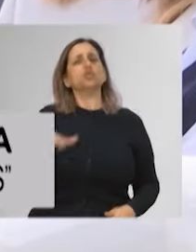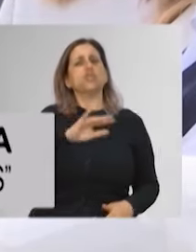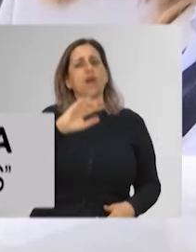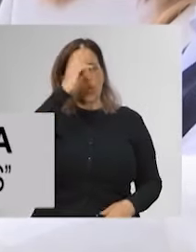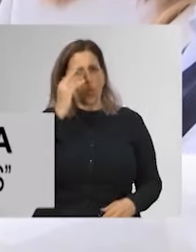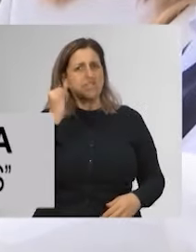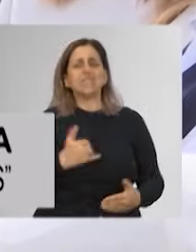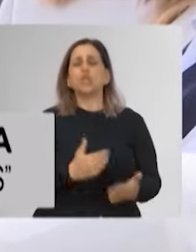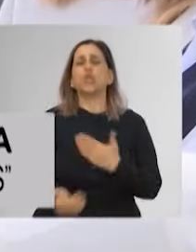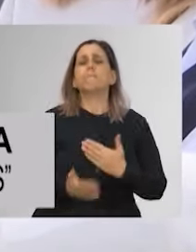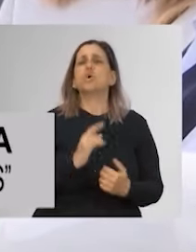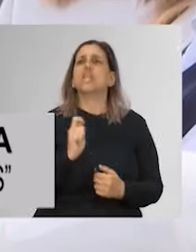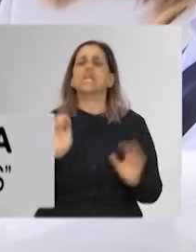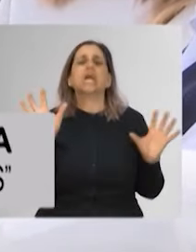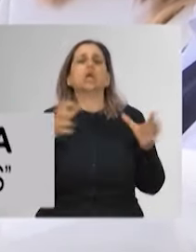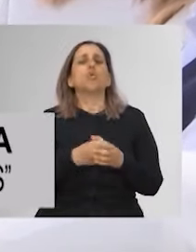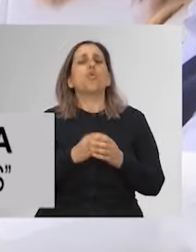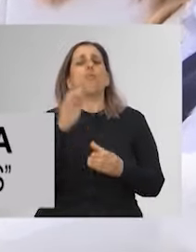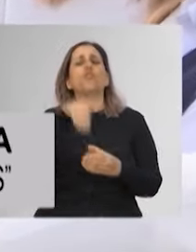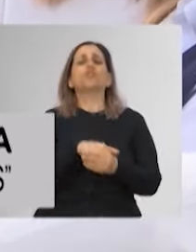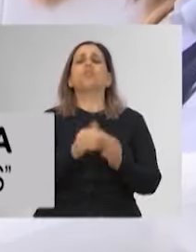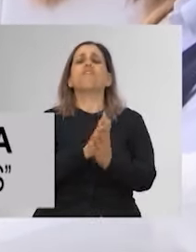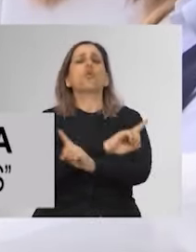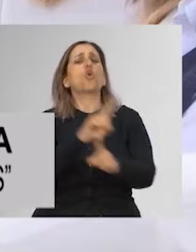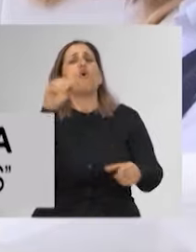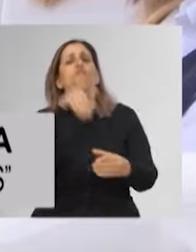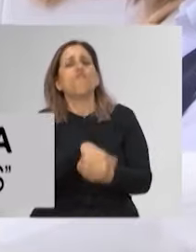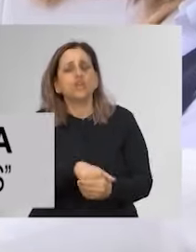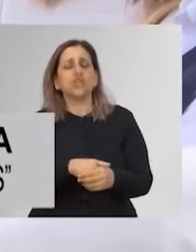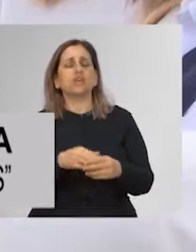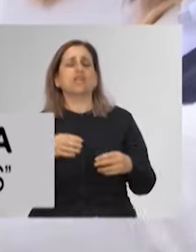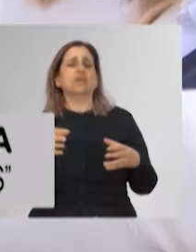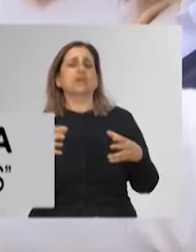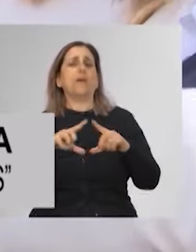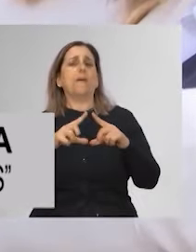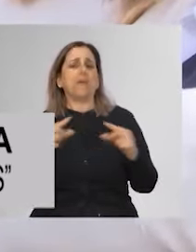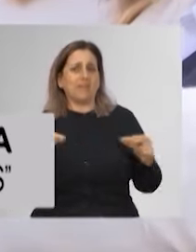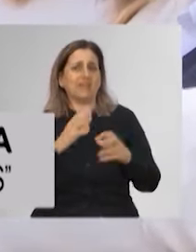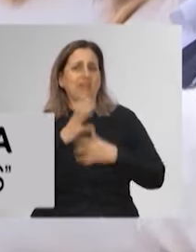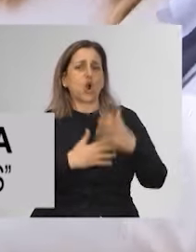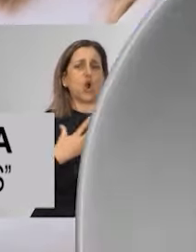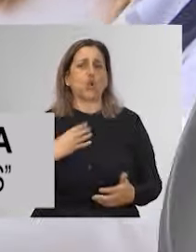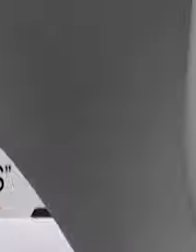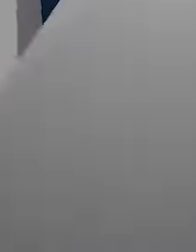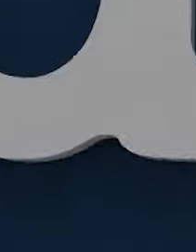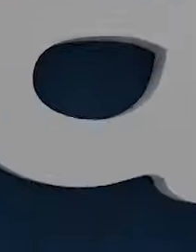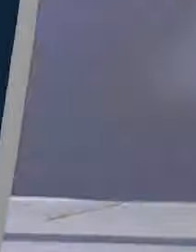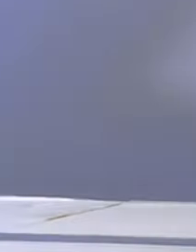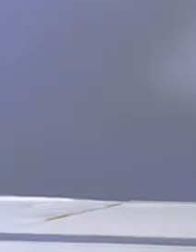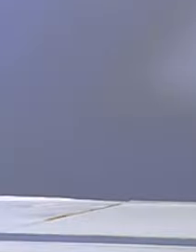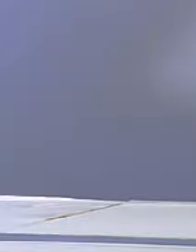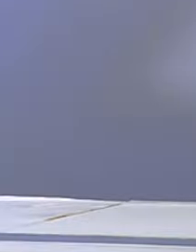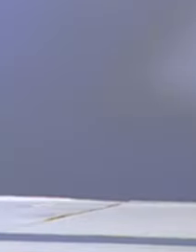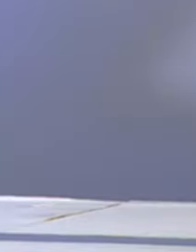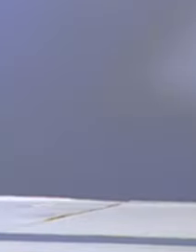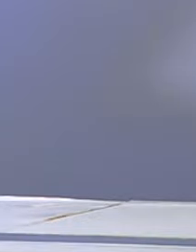sin perjuicio del partido al cual voten, que no voten este plebiscito porque después que está aprobado va a ser tarde para arrepentirse. Y el